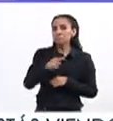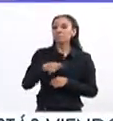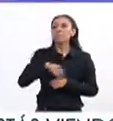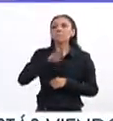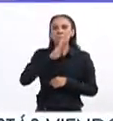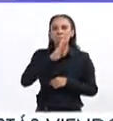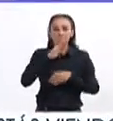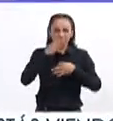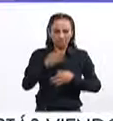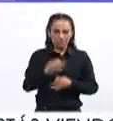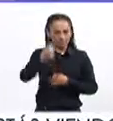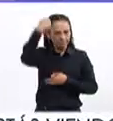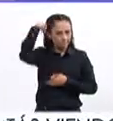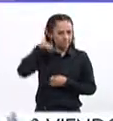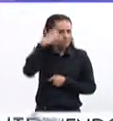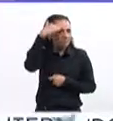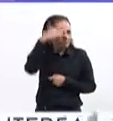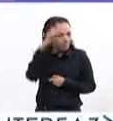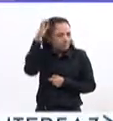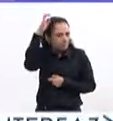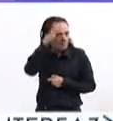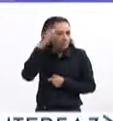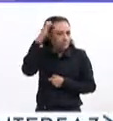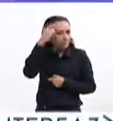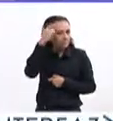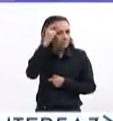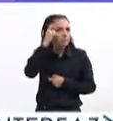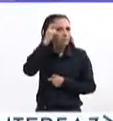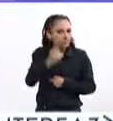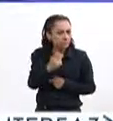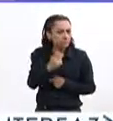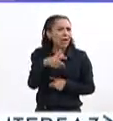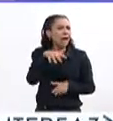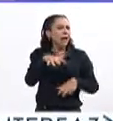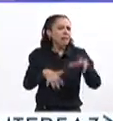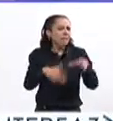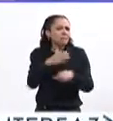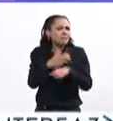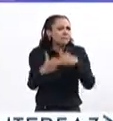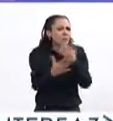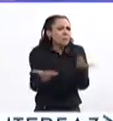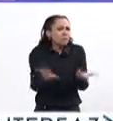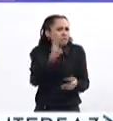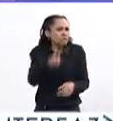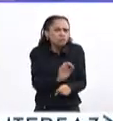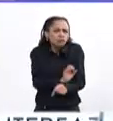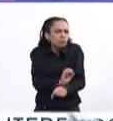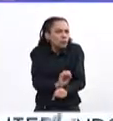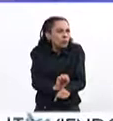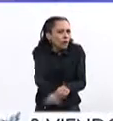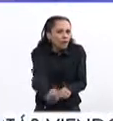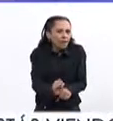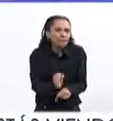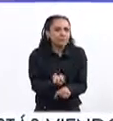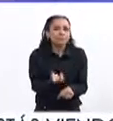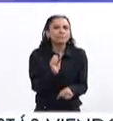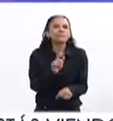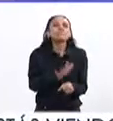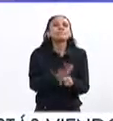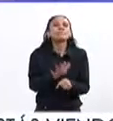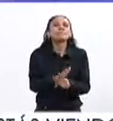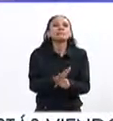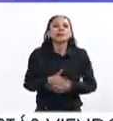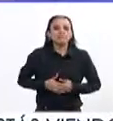tengan conciencia, ¿no? De cosas a veces tan básicas, claro. ¿No? Como el proceso